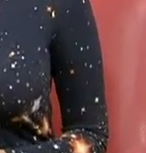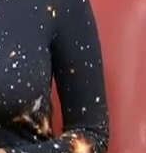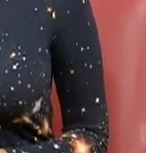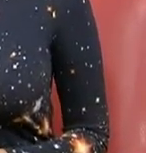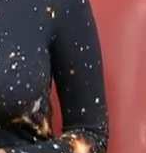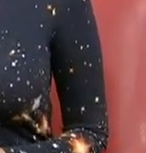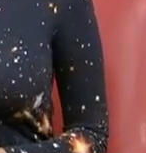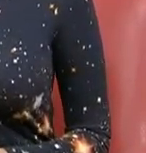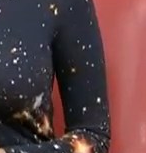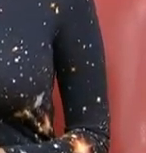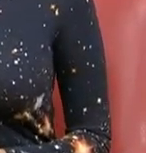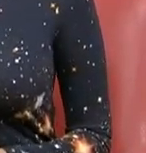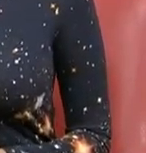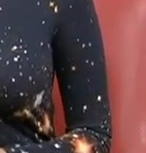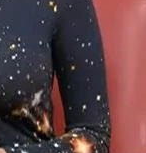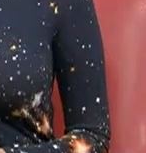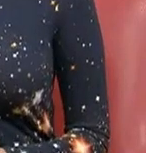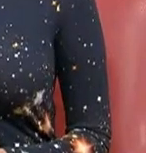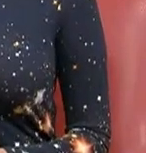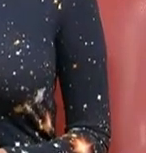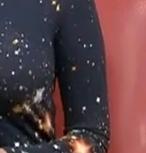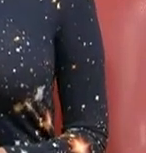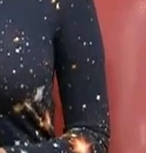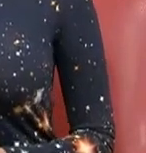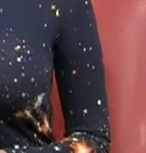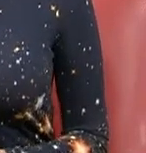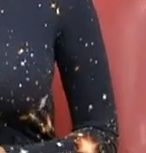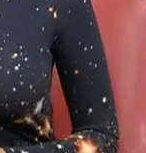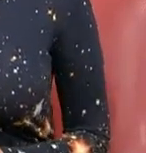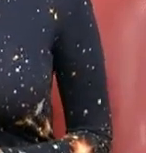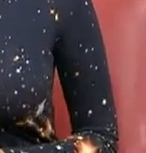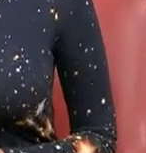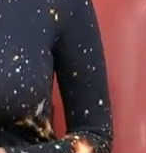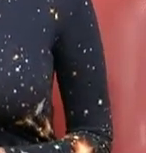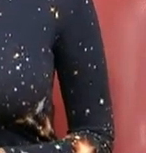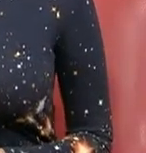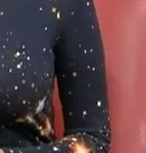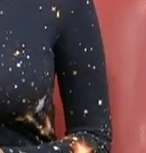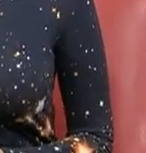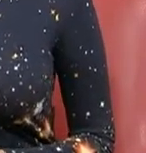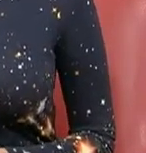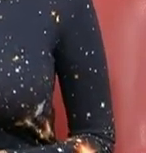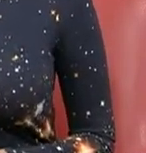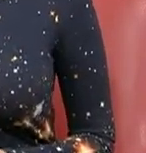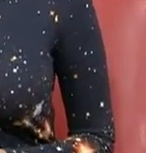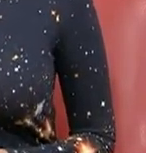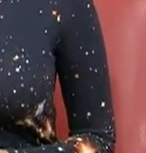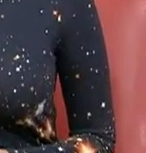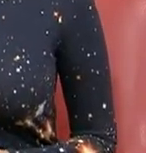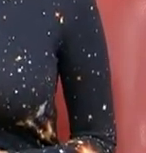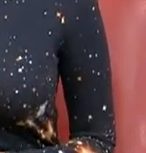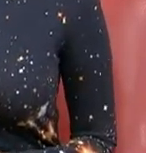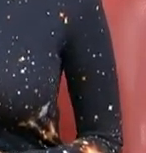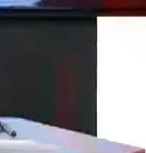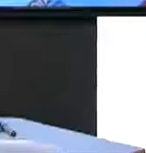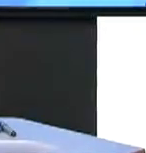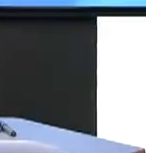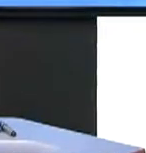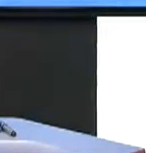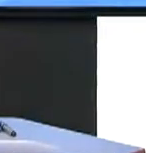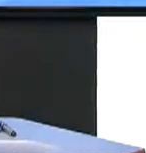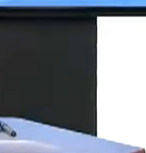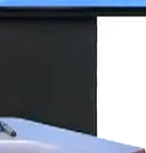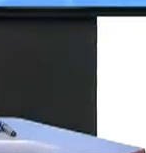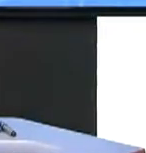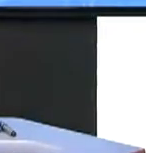lograr cosas como reutilizar cohetes espaciales, así que ya veremos. Esta es la información hoy, que tengan excelente jueves.